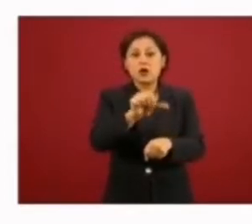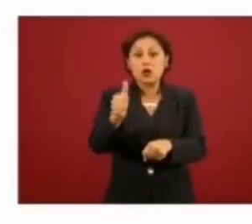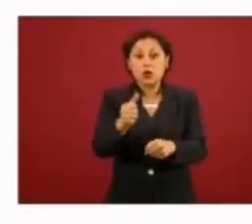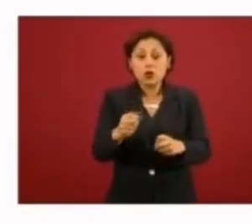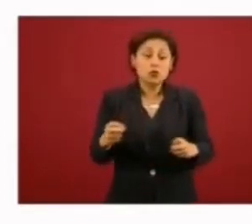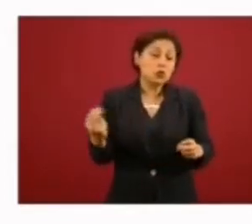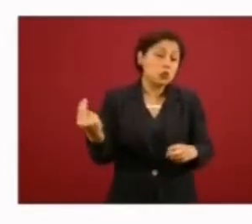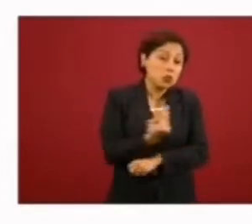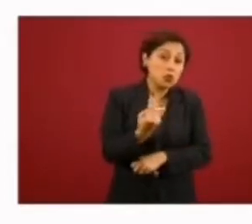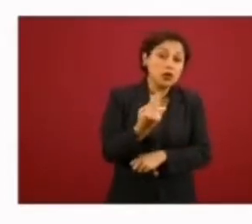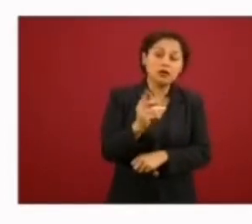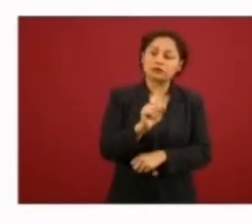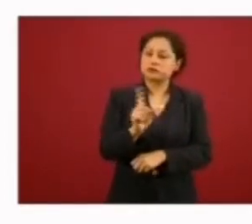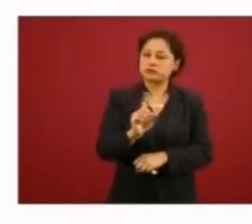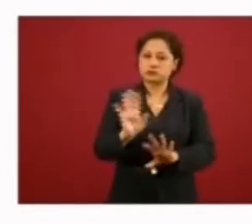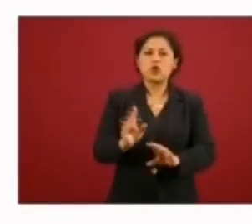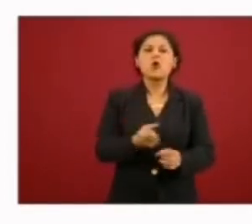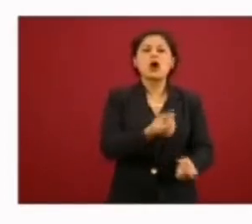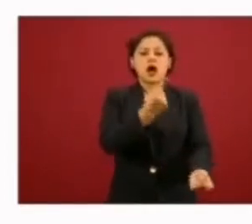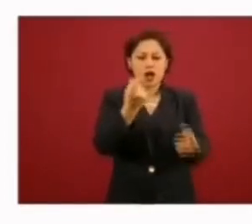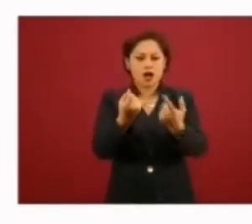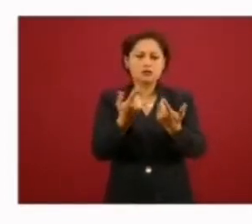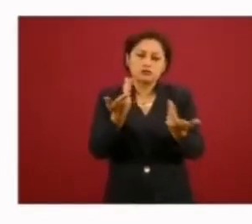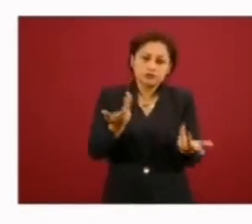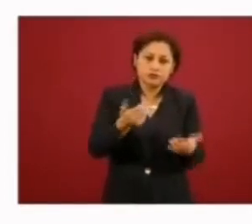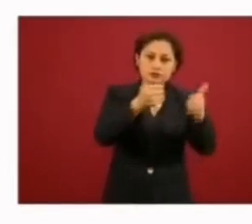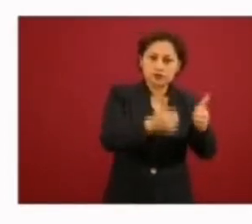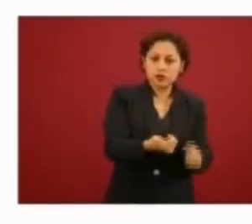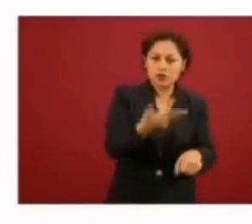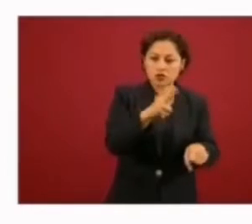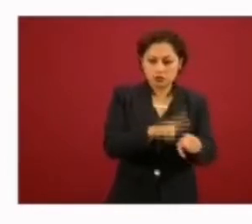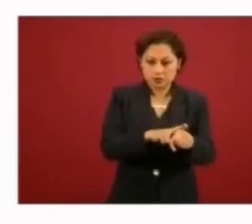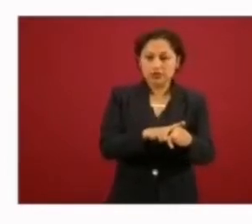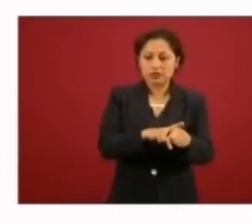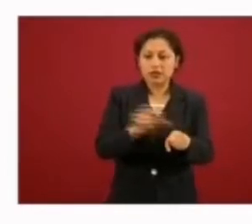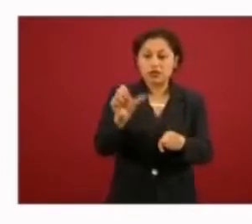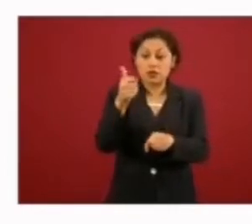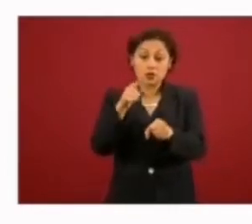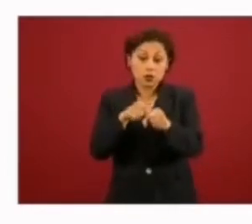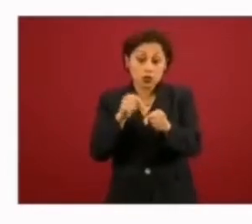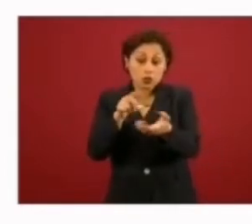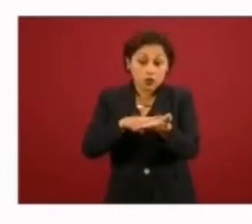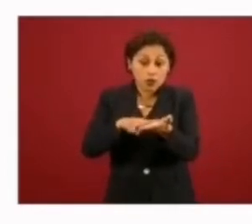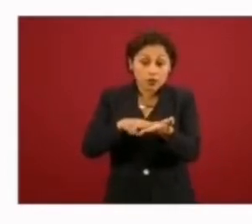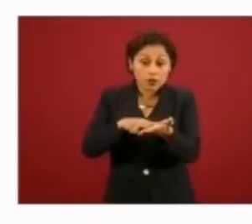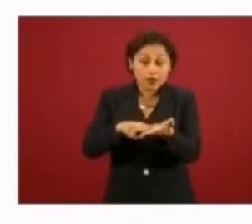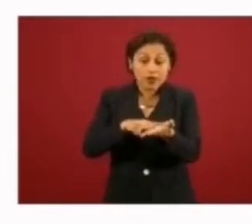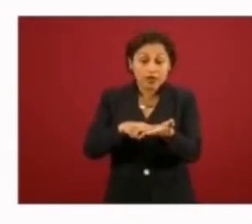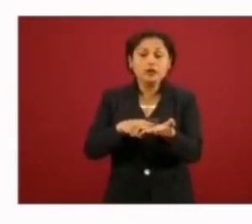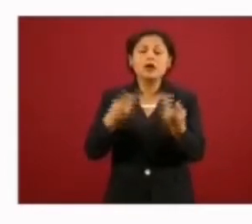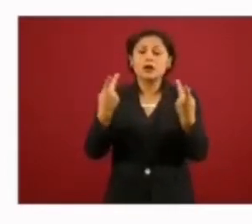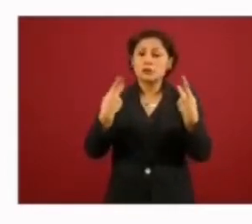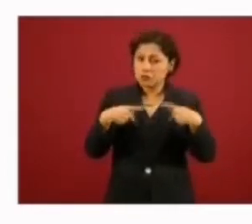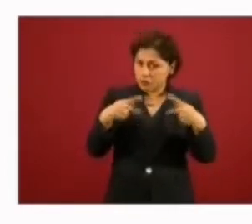enfermos críticos, pero sí han requerido hospitalización. En las barras verdes lo que se ve es personas que han tenido